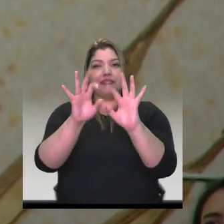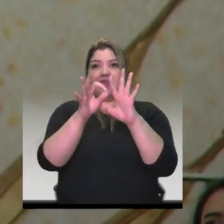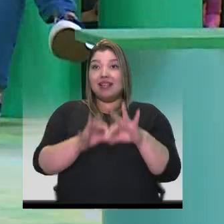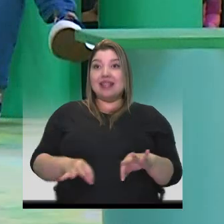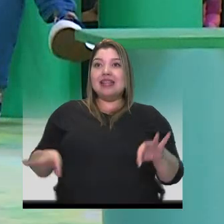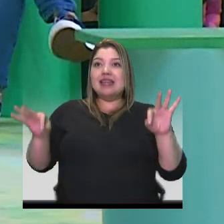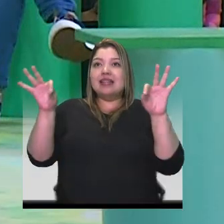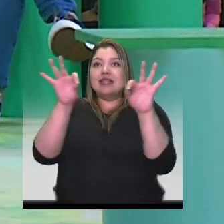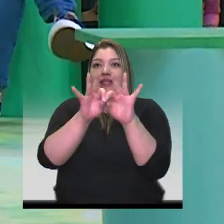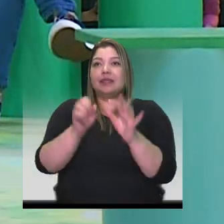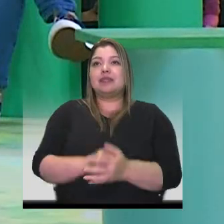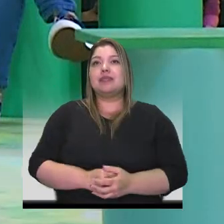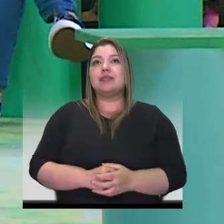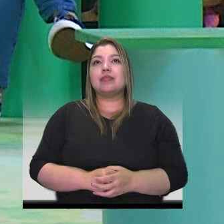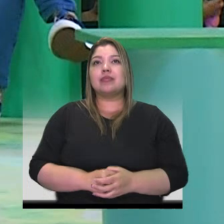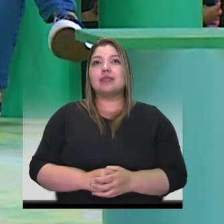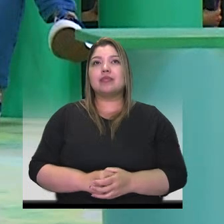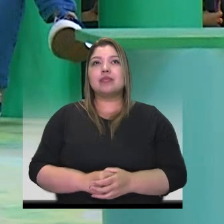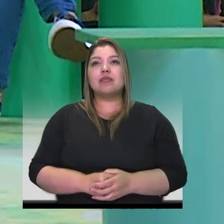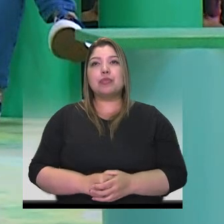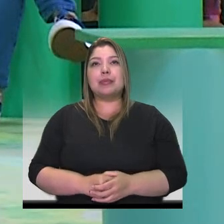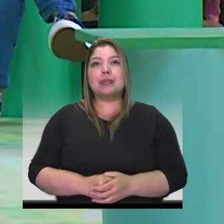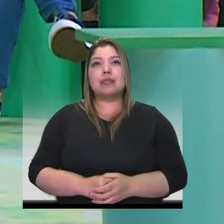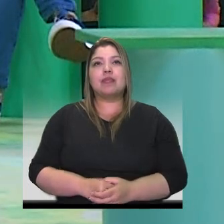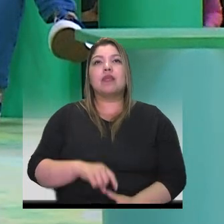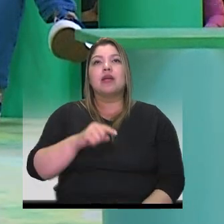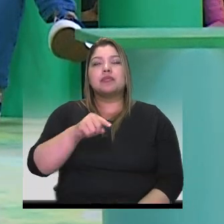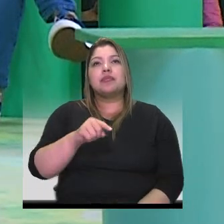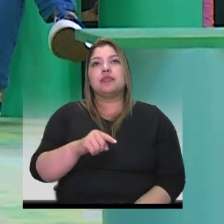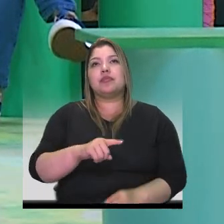¿cierto? Aquí les quiero hacer